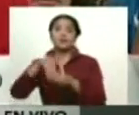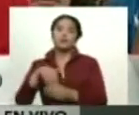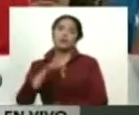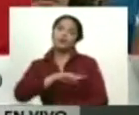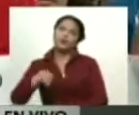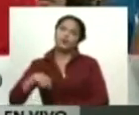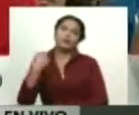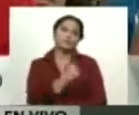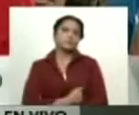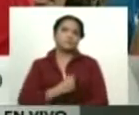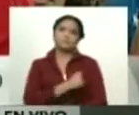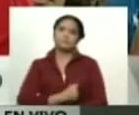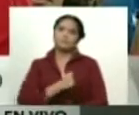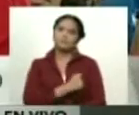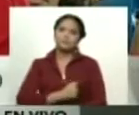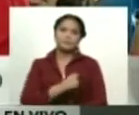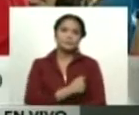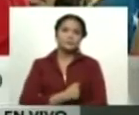lamentamos.